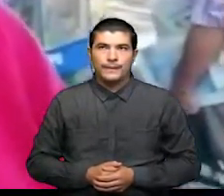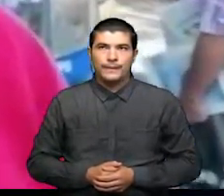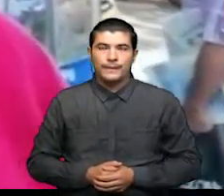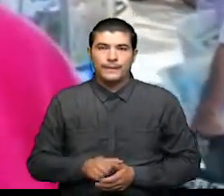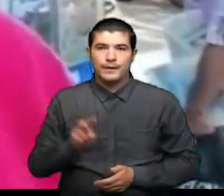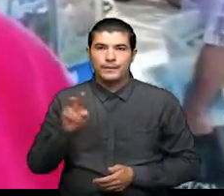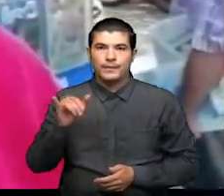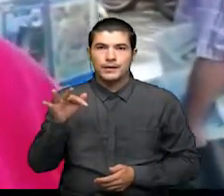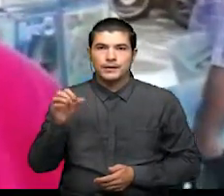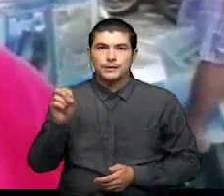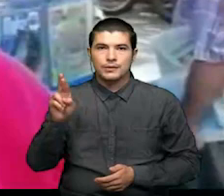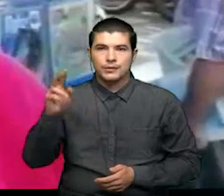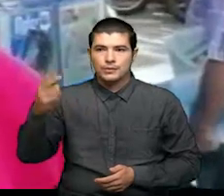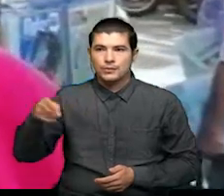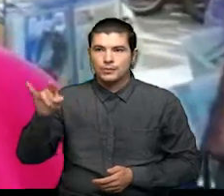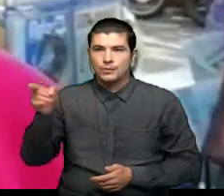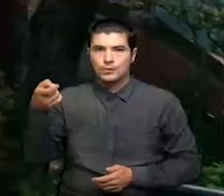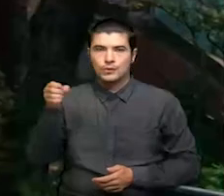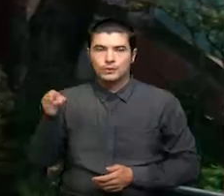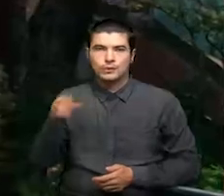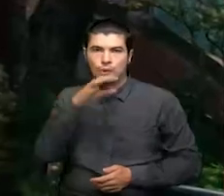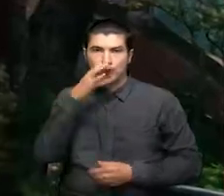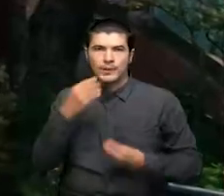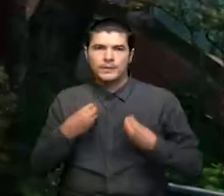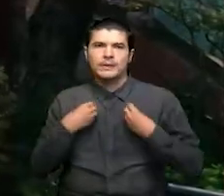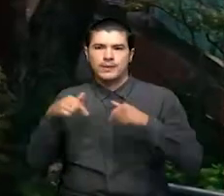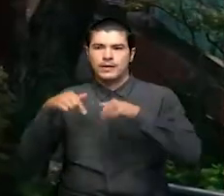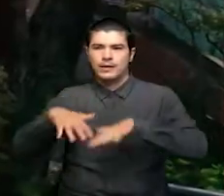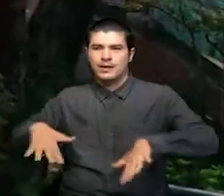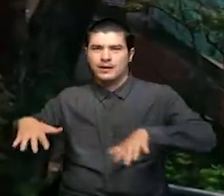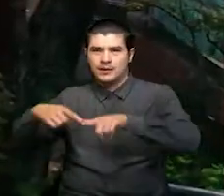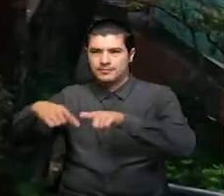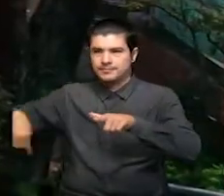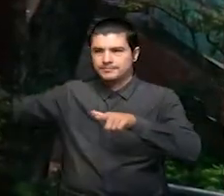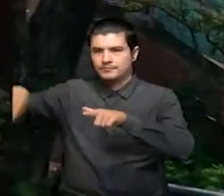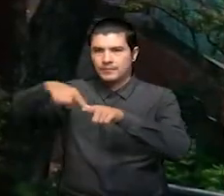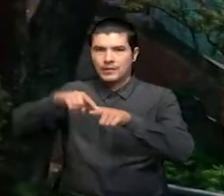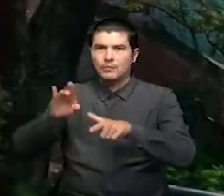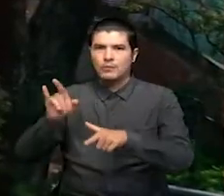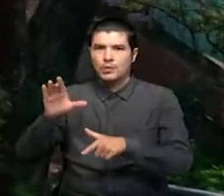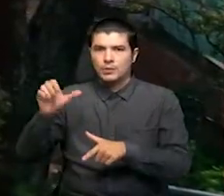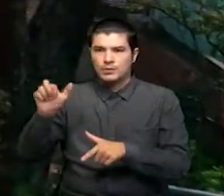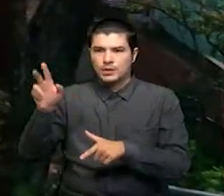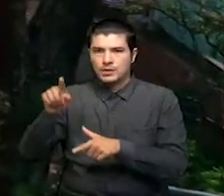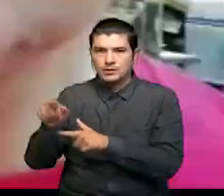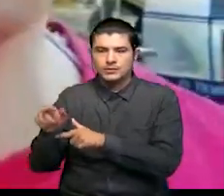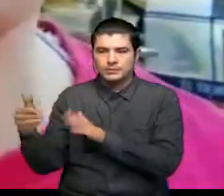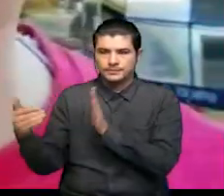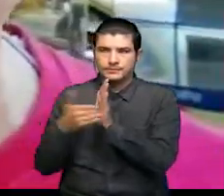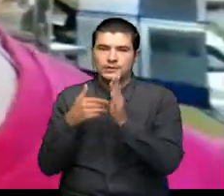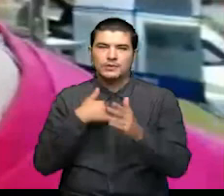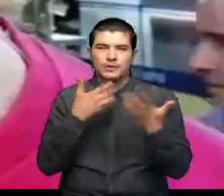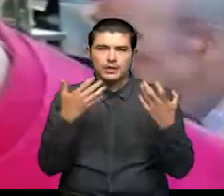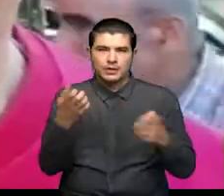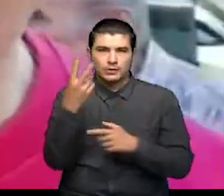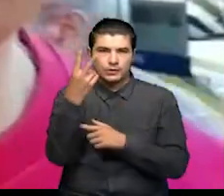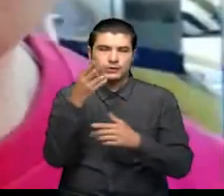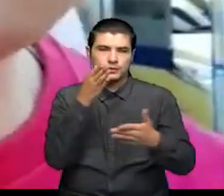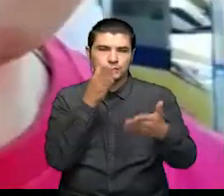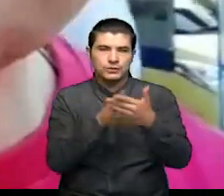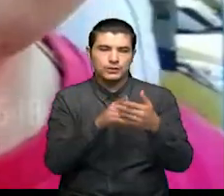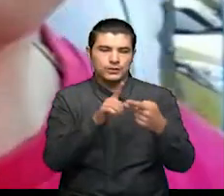víctor julio rodríguez residente del sector del mesón de los búcaros nos envía la siguiente denuncia yo quiero denunciar dos cositas una